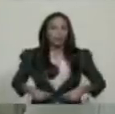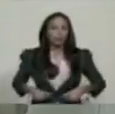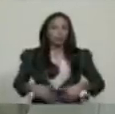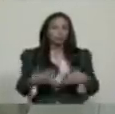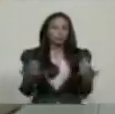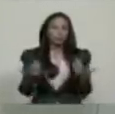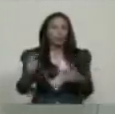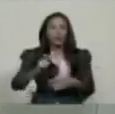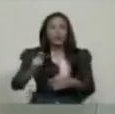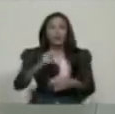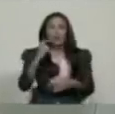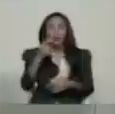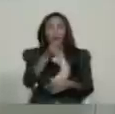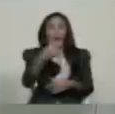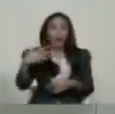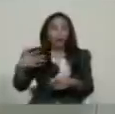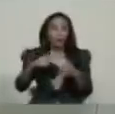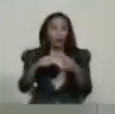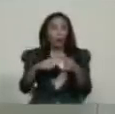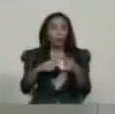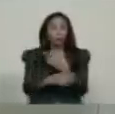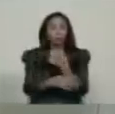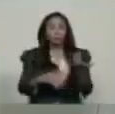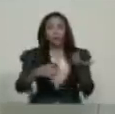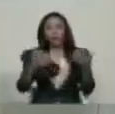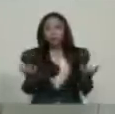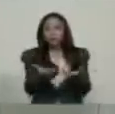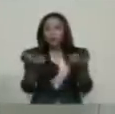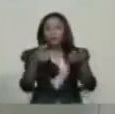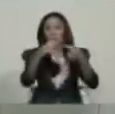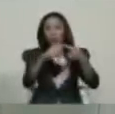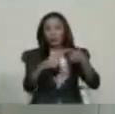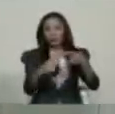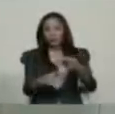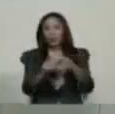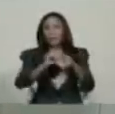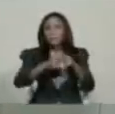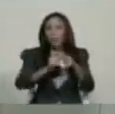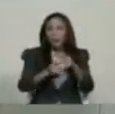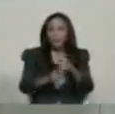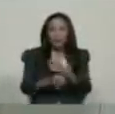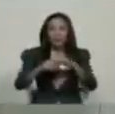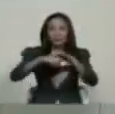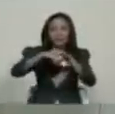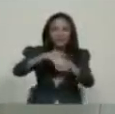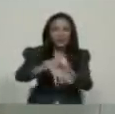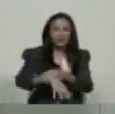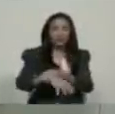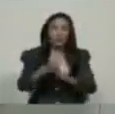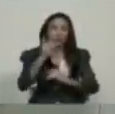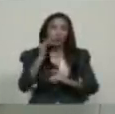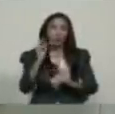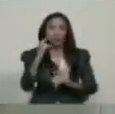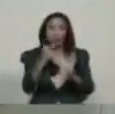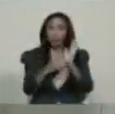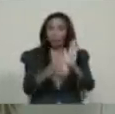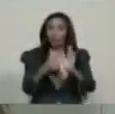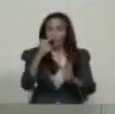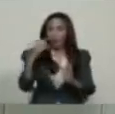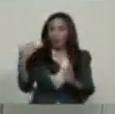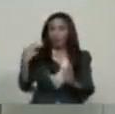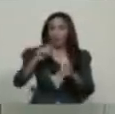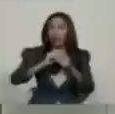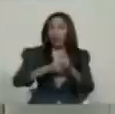bien necesarios en el tema de arroz, en el tema de las hortalizas, en el tema de los tubérculos, en el tema de las raíces, y tal como usted lo señalaba, en el caso de la